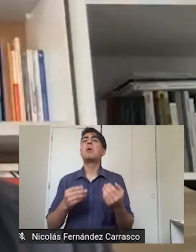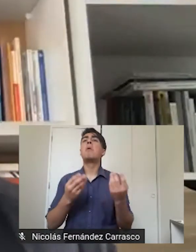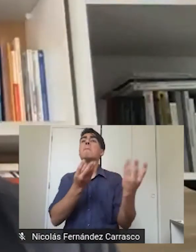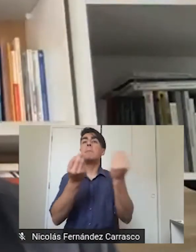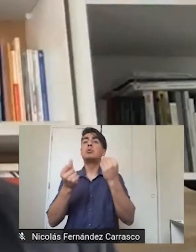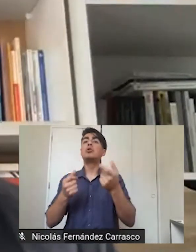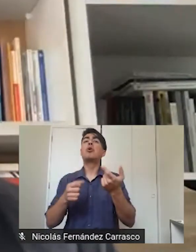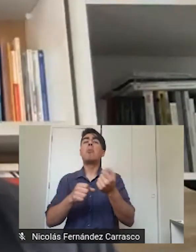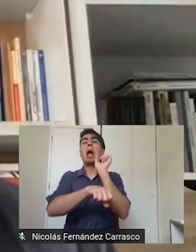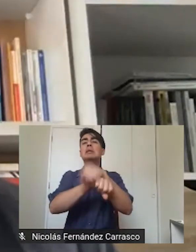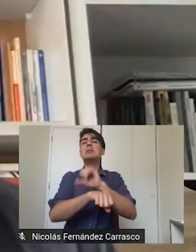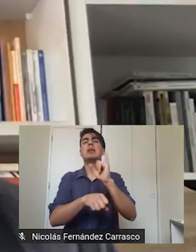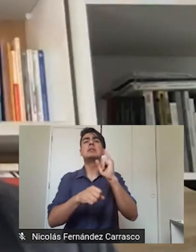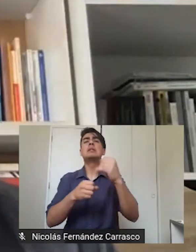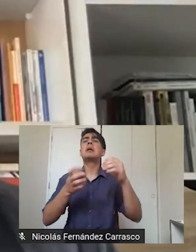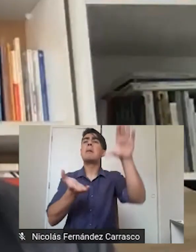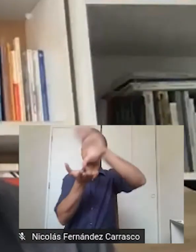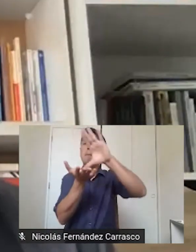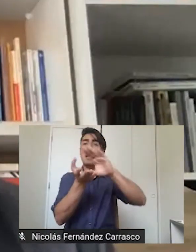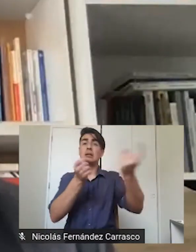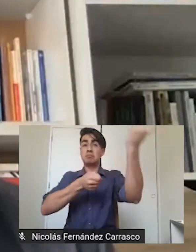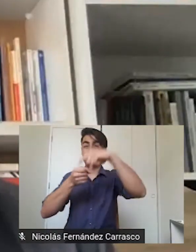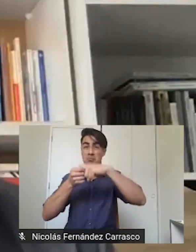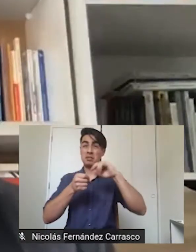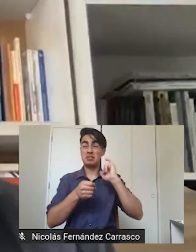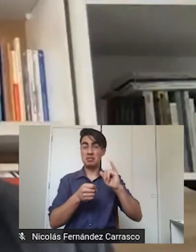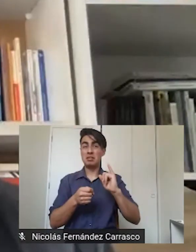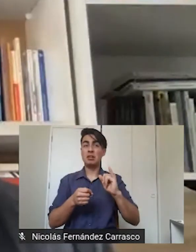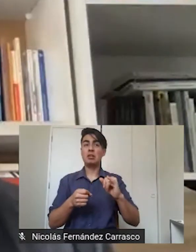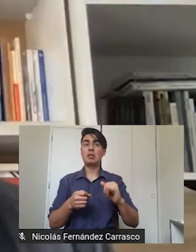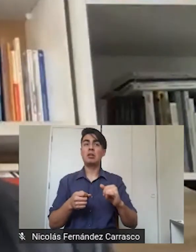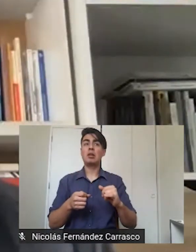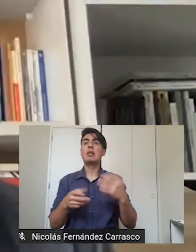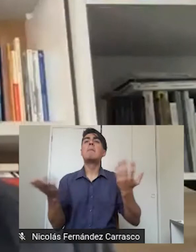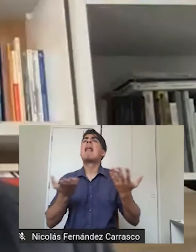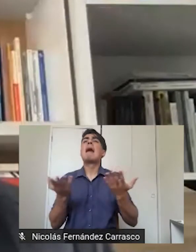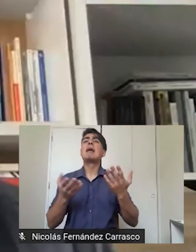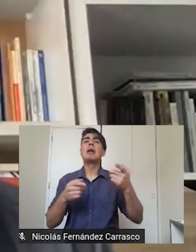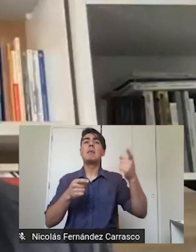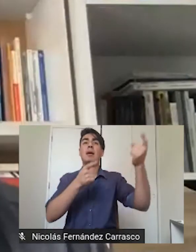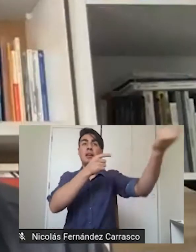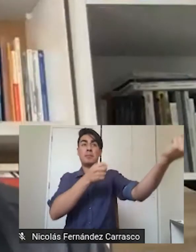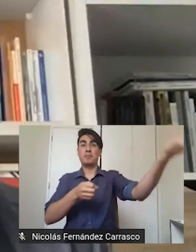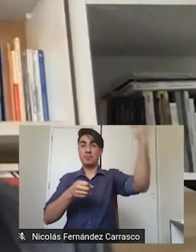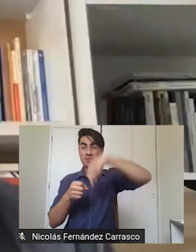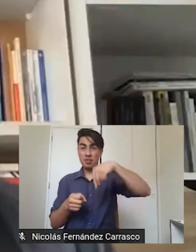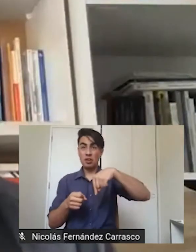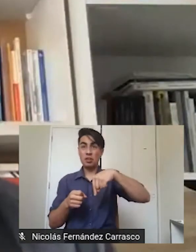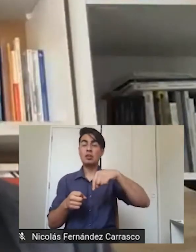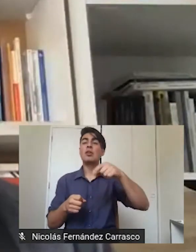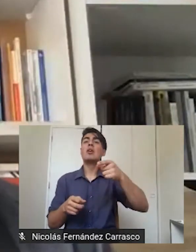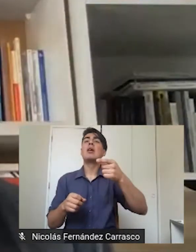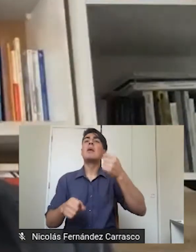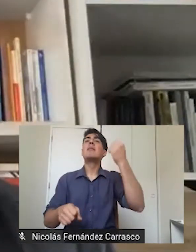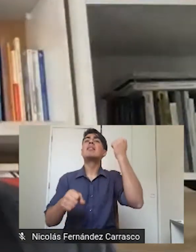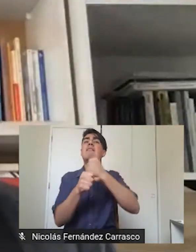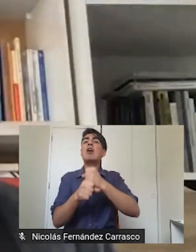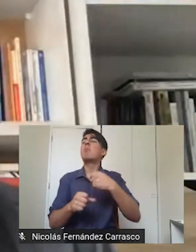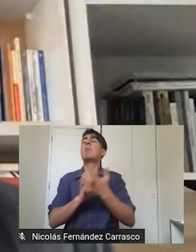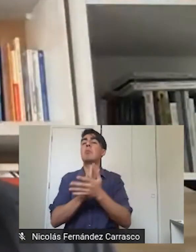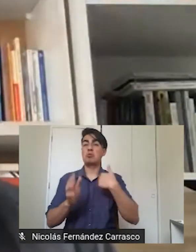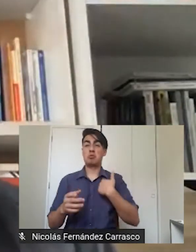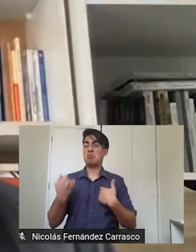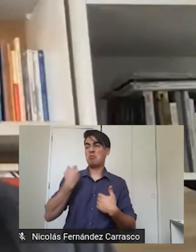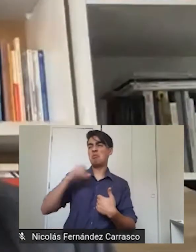aceptan la migración bajo el argumento de que vendrán personas extranjeras a realizar el trabajo que los nacionales no